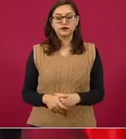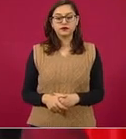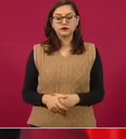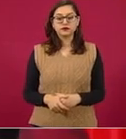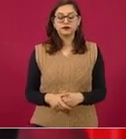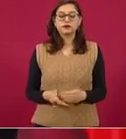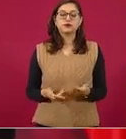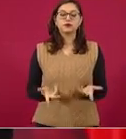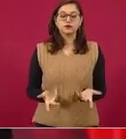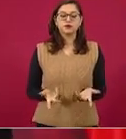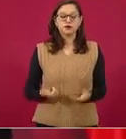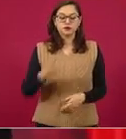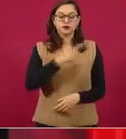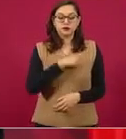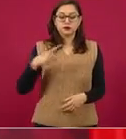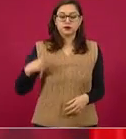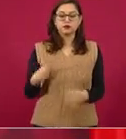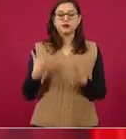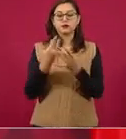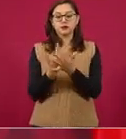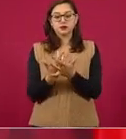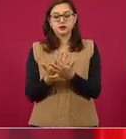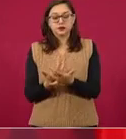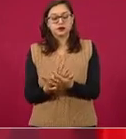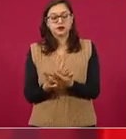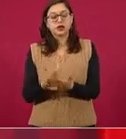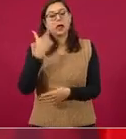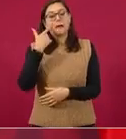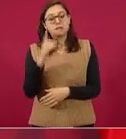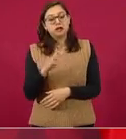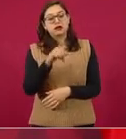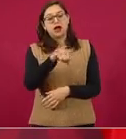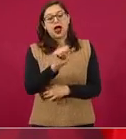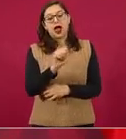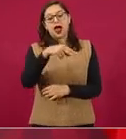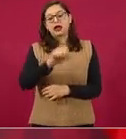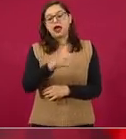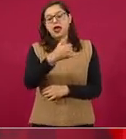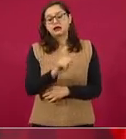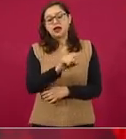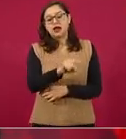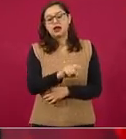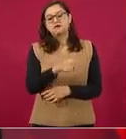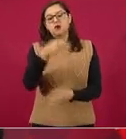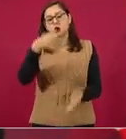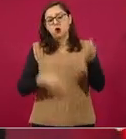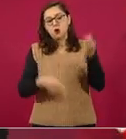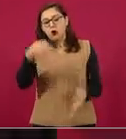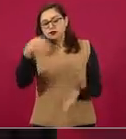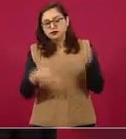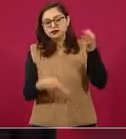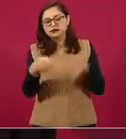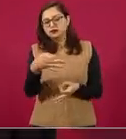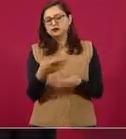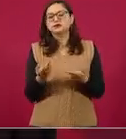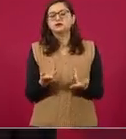hay que esperar que resuelvan los jueces en este caso que me estás preguntando, ¿sí?